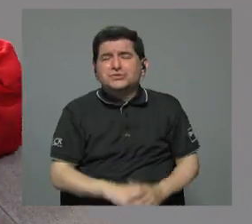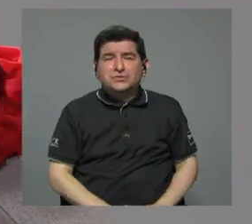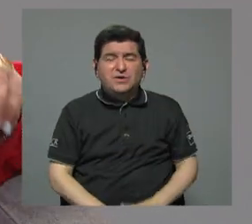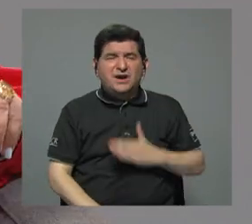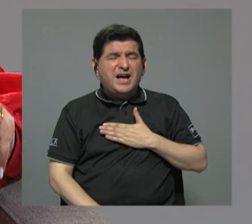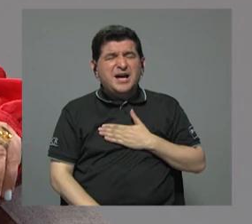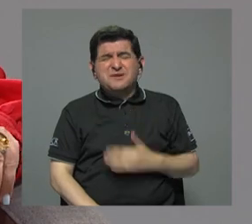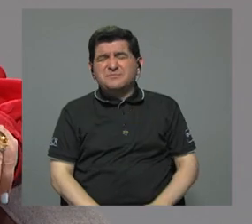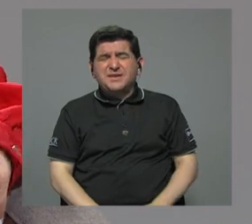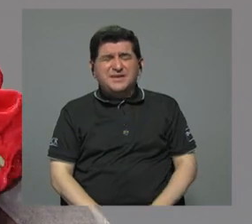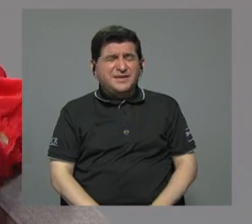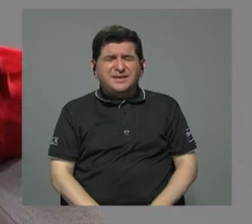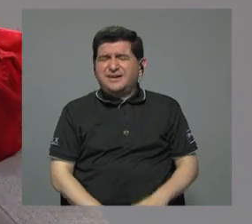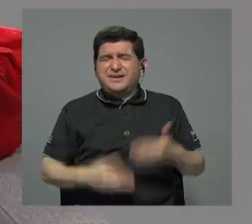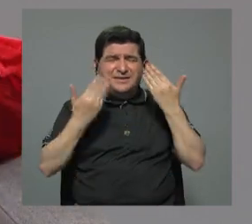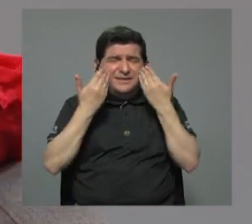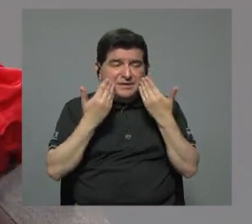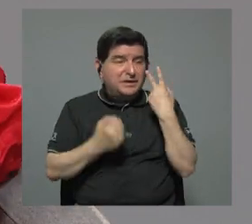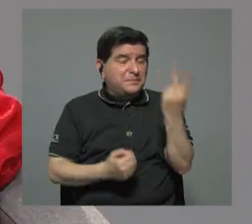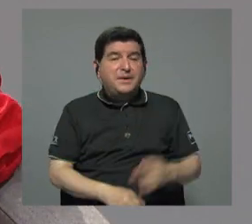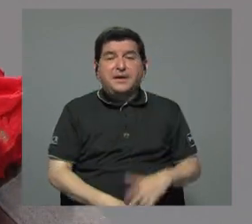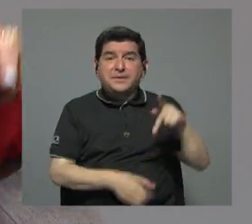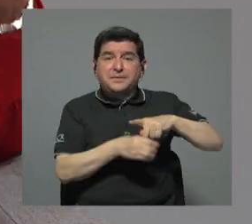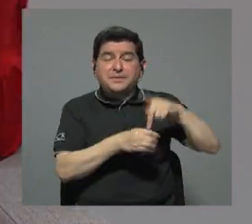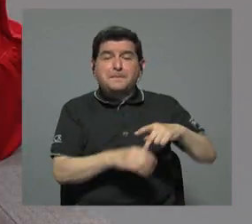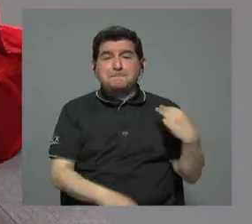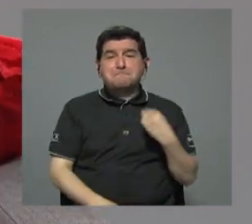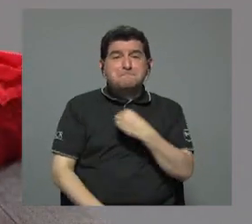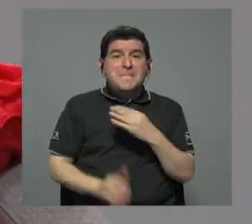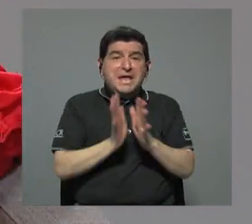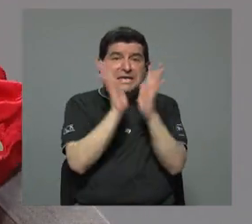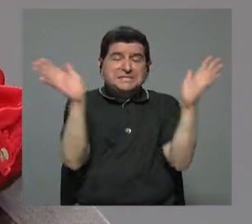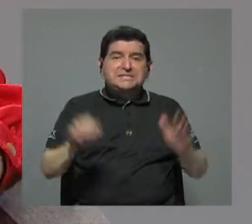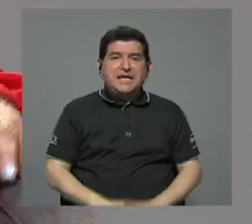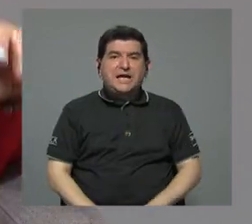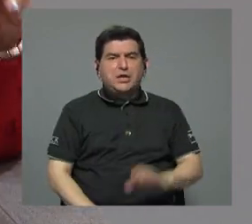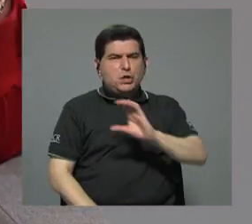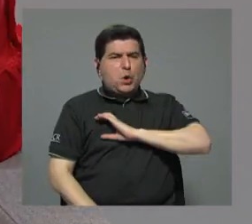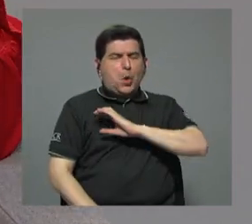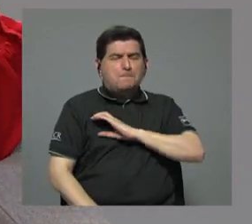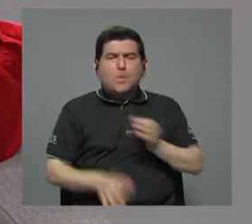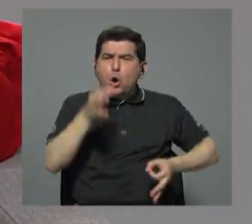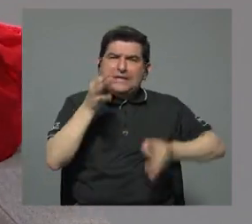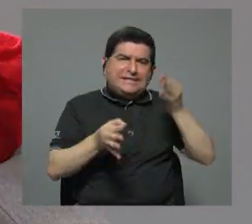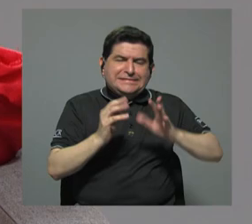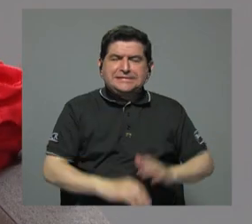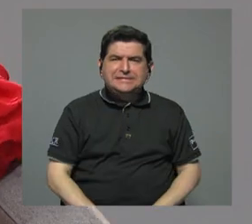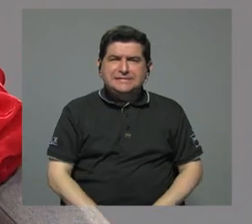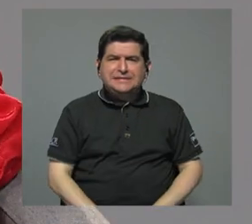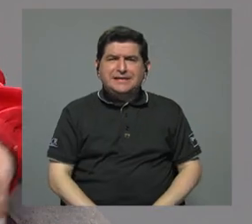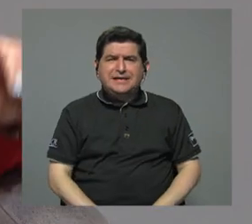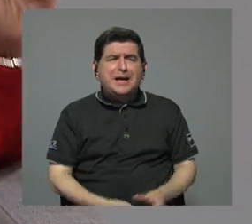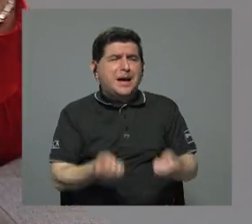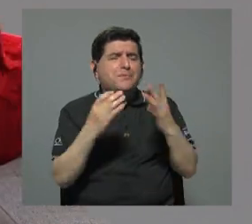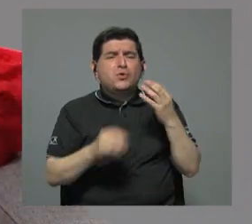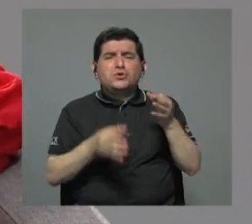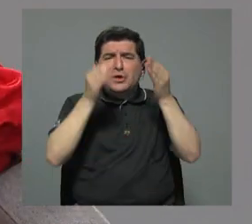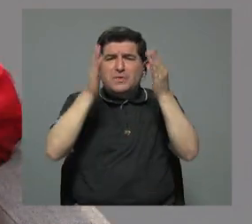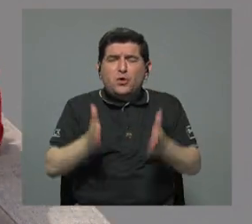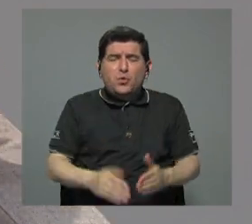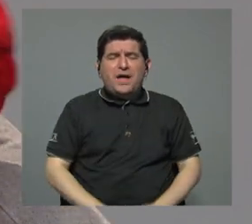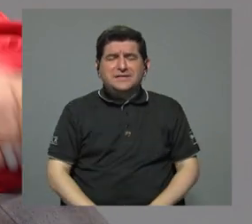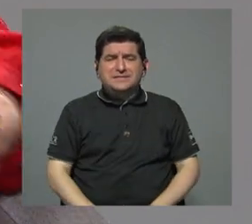desilusionado ver la intervención del ministerio público la intervención de la policía judicial esa cantidad de jueces se